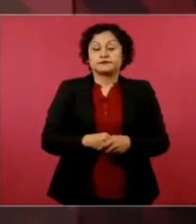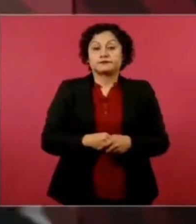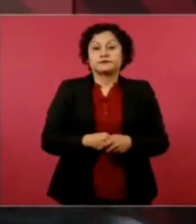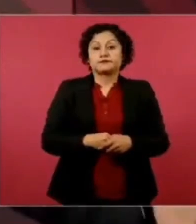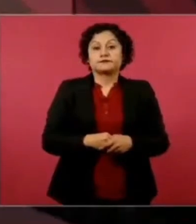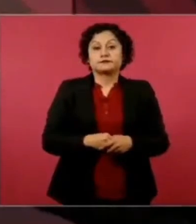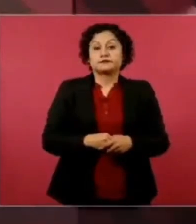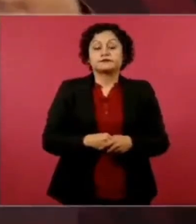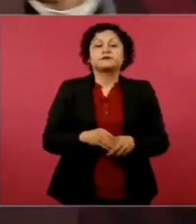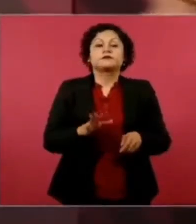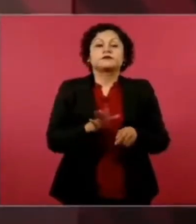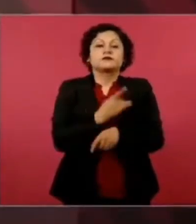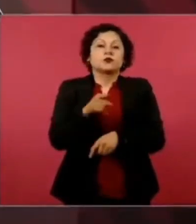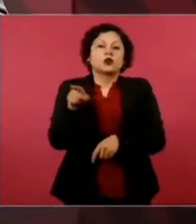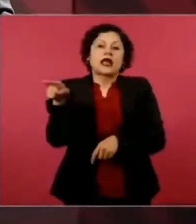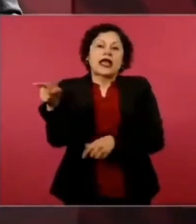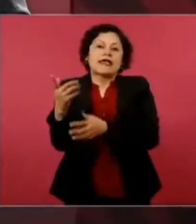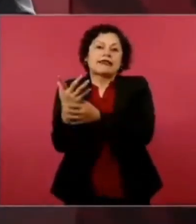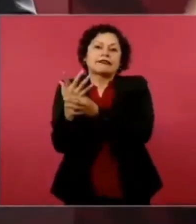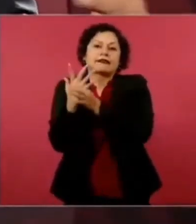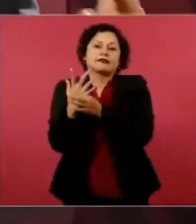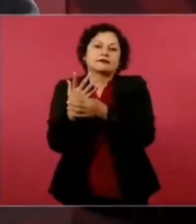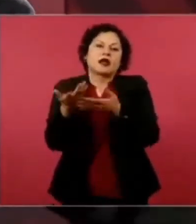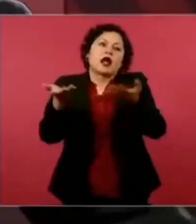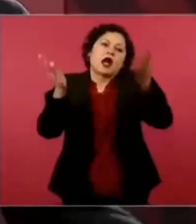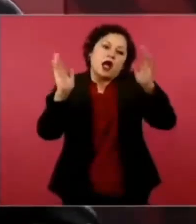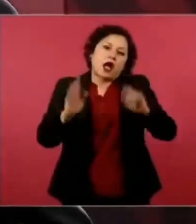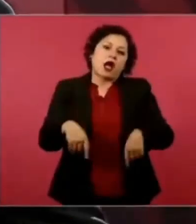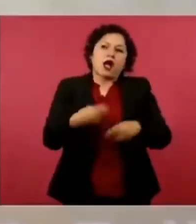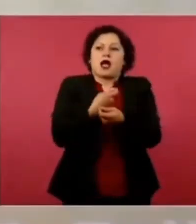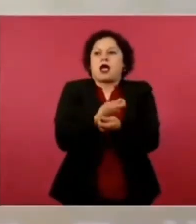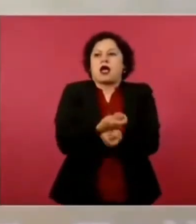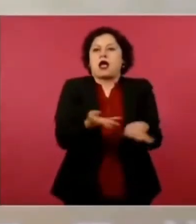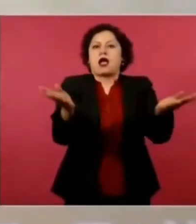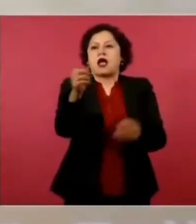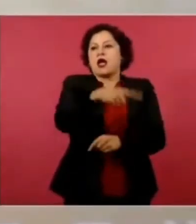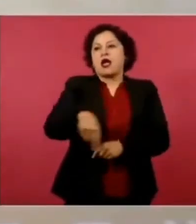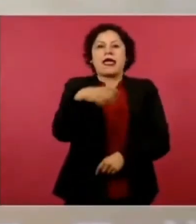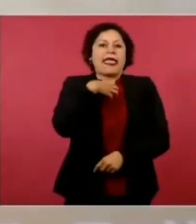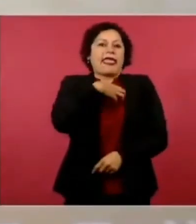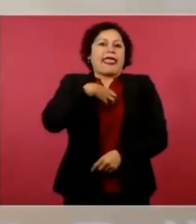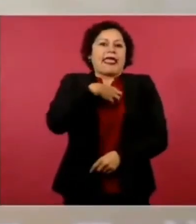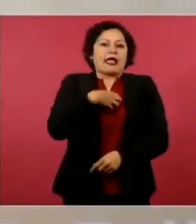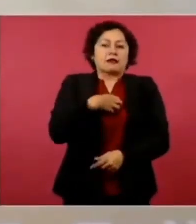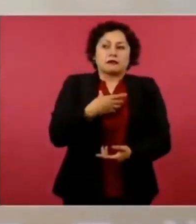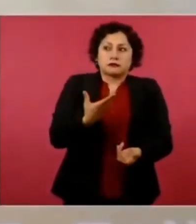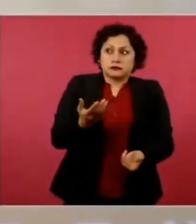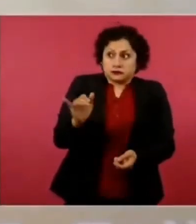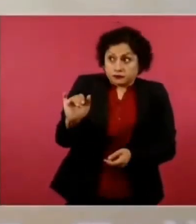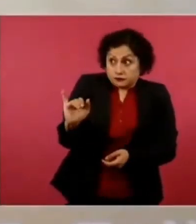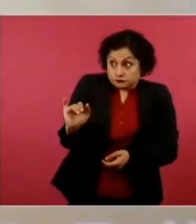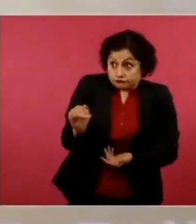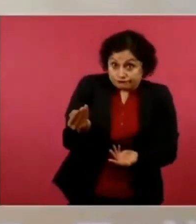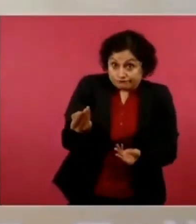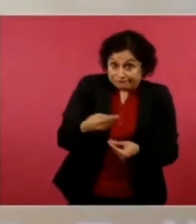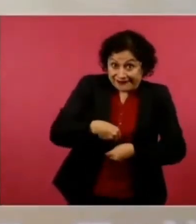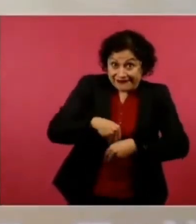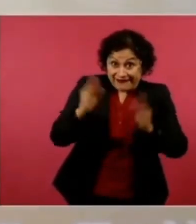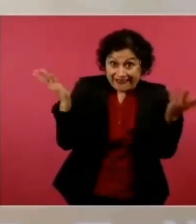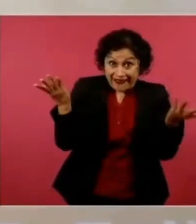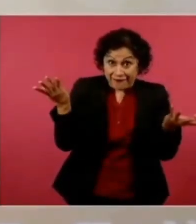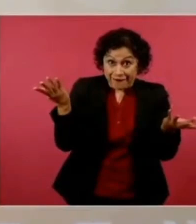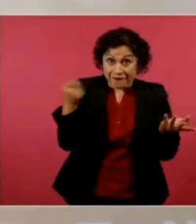Porque él dice, no, pues se reparte el dinero y se tiene al pueblo. Pues claro, así de sencillo. ¿Pero qué hacían